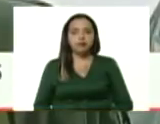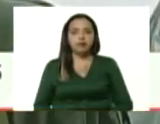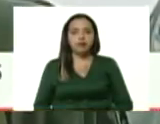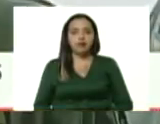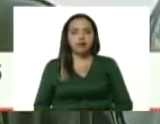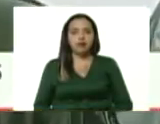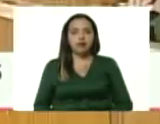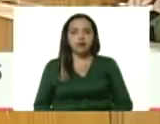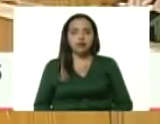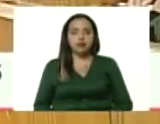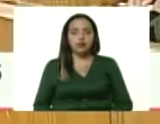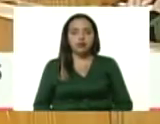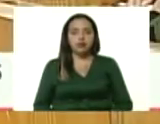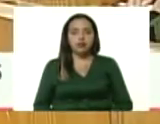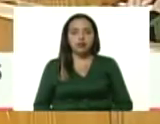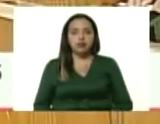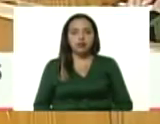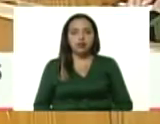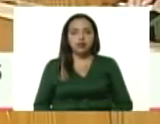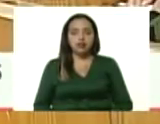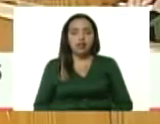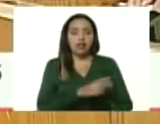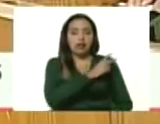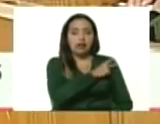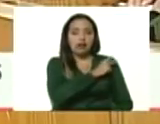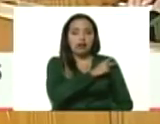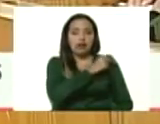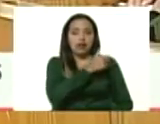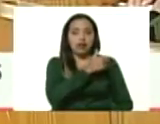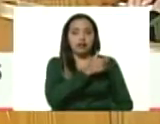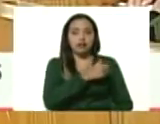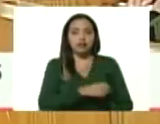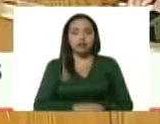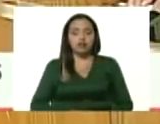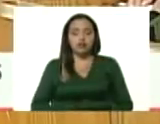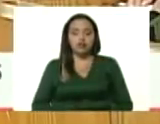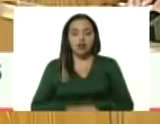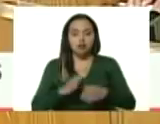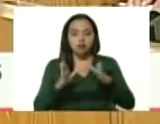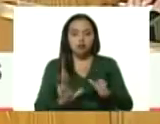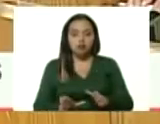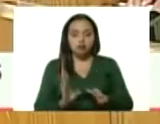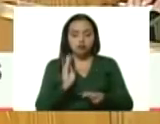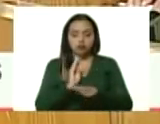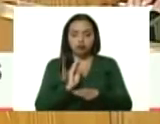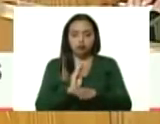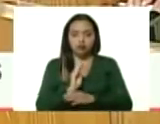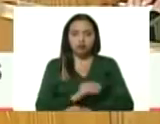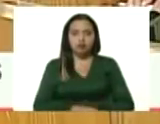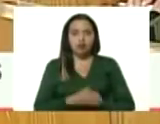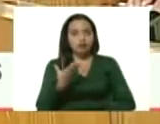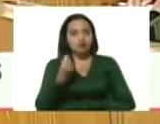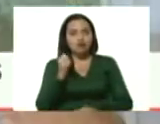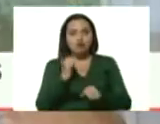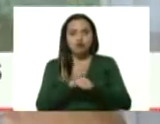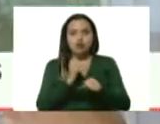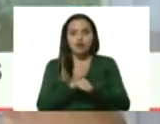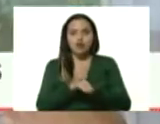El director, el jefe del puesto general del comando, Miguel José Morales Lozada. Mucho trabajo pues